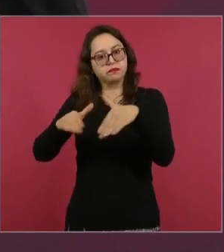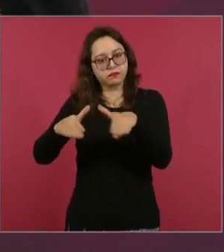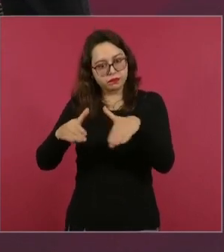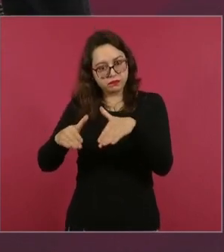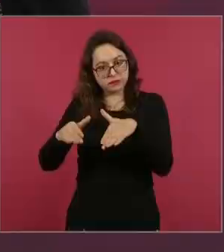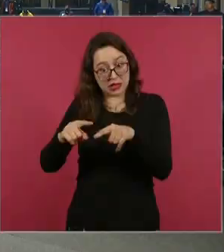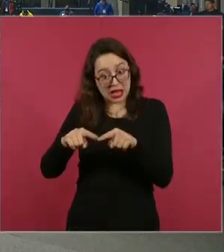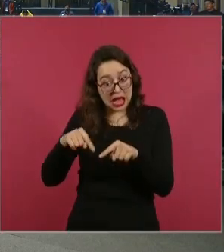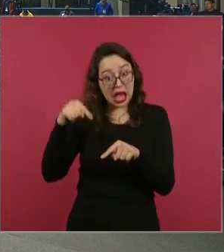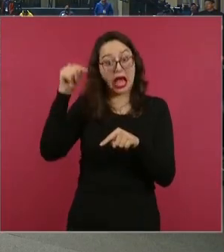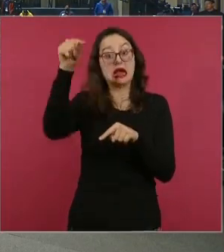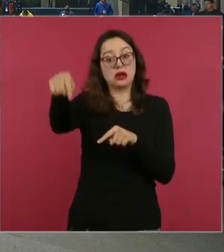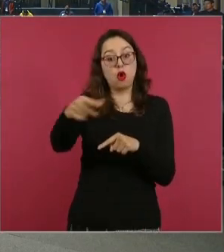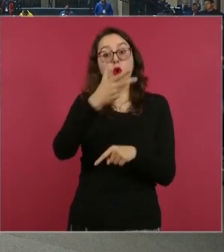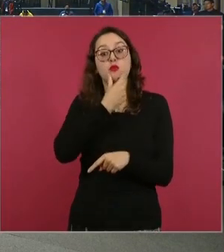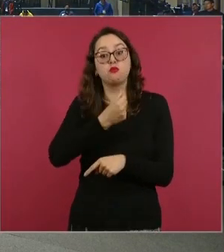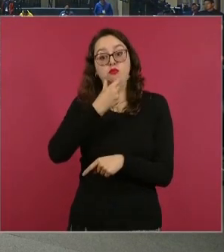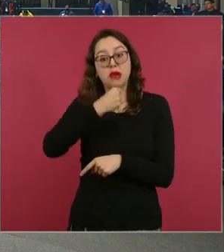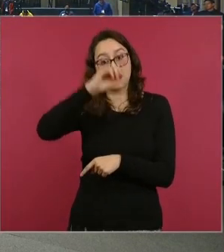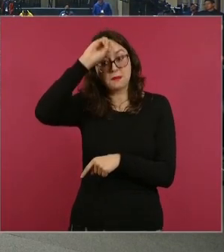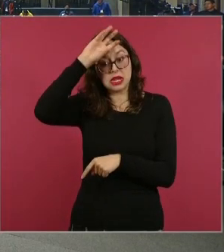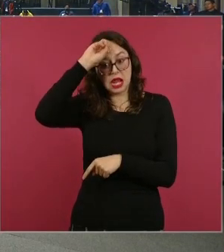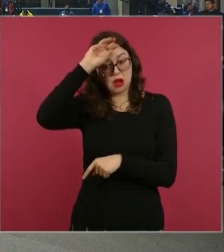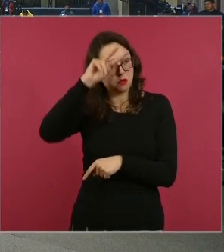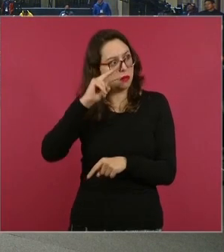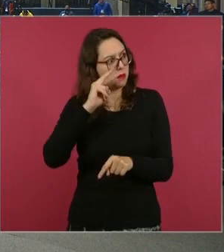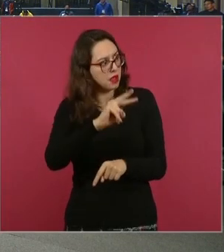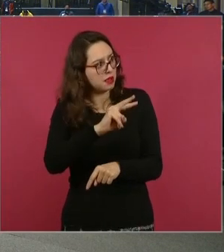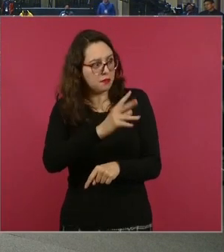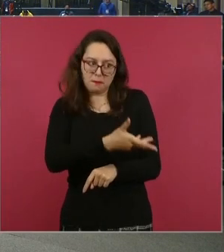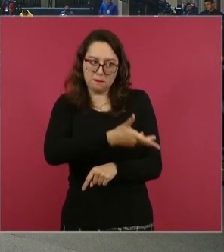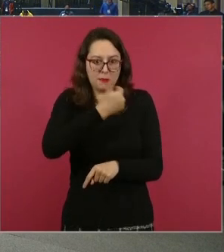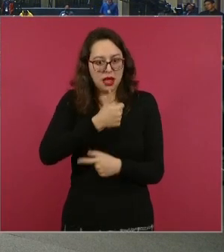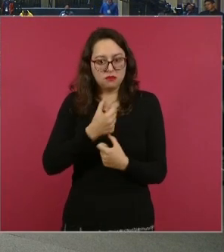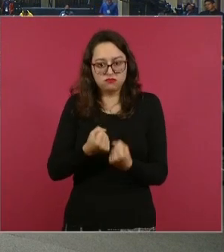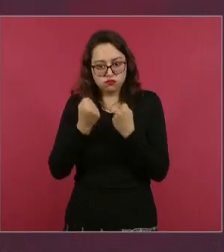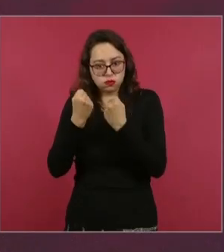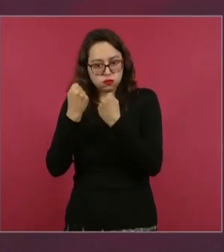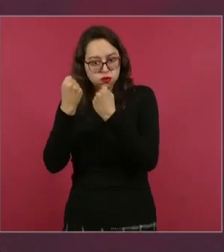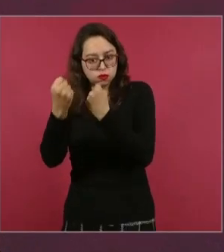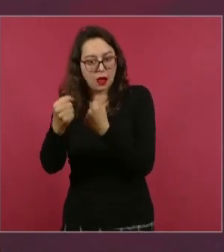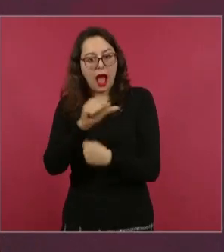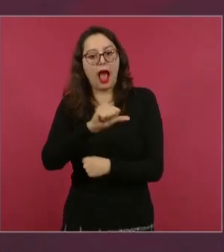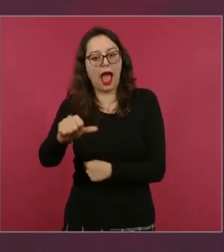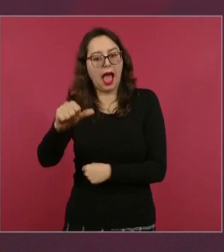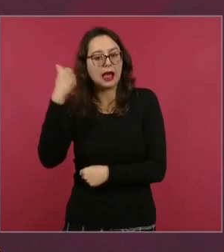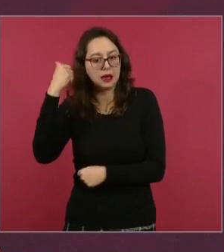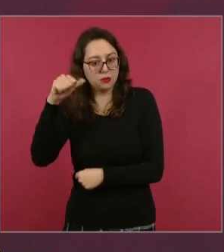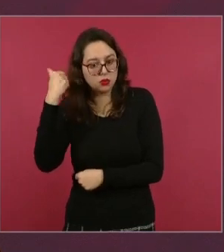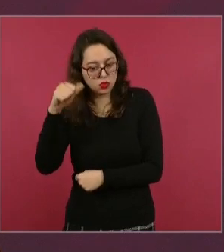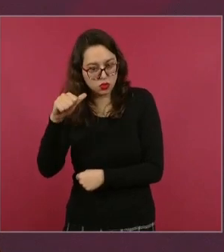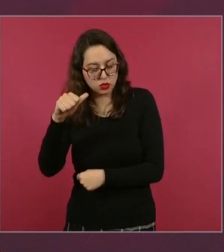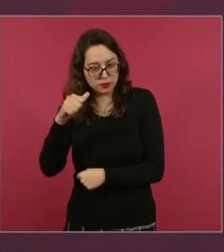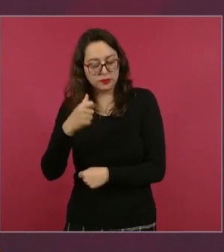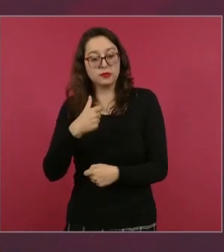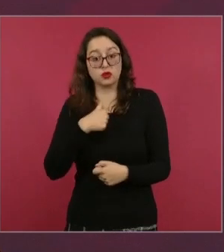y el minero nos llevó pero cuando llegamos a